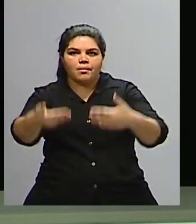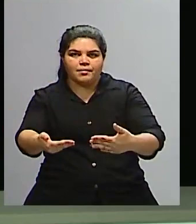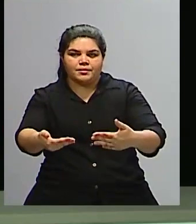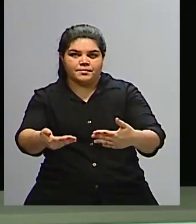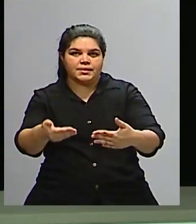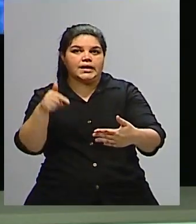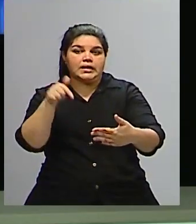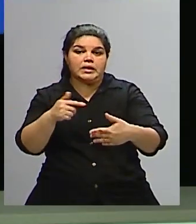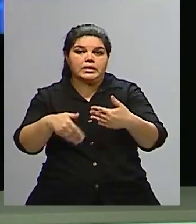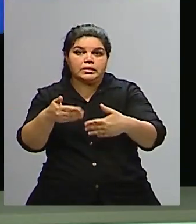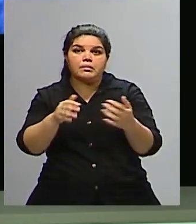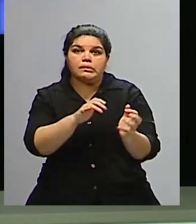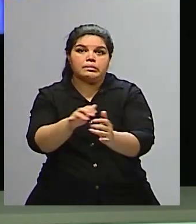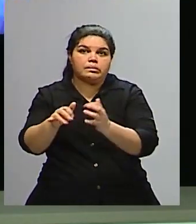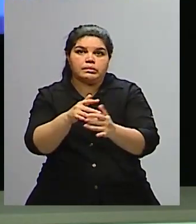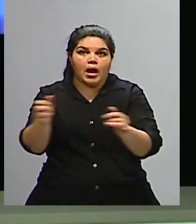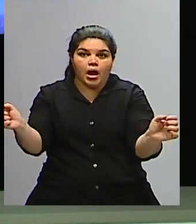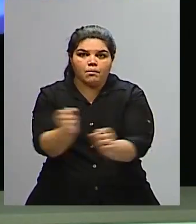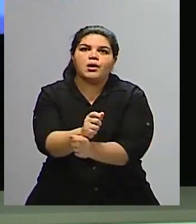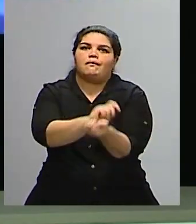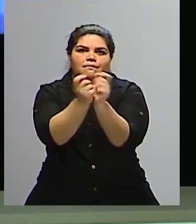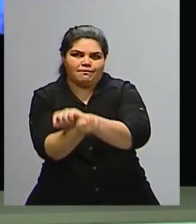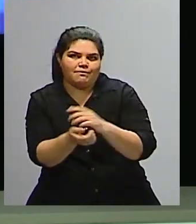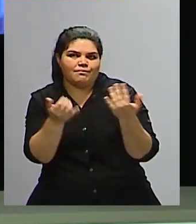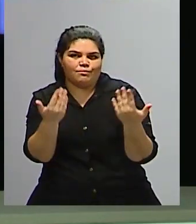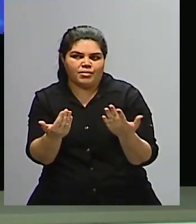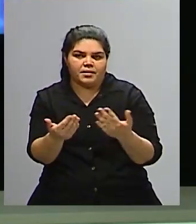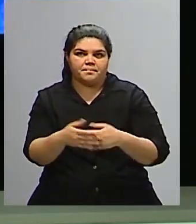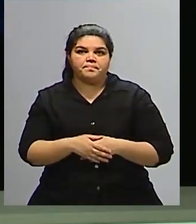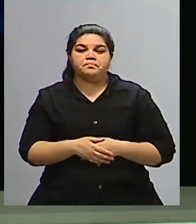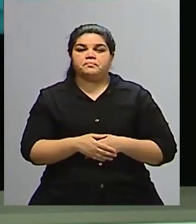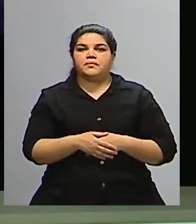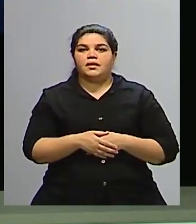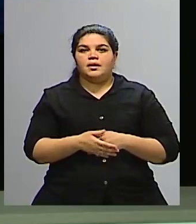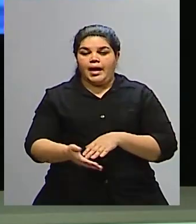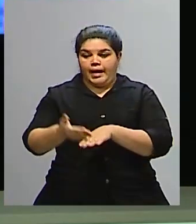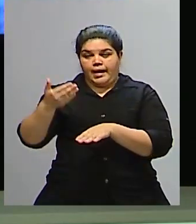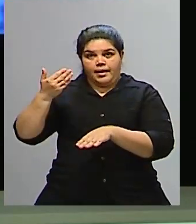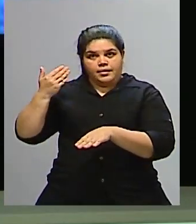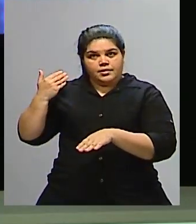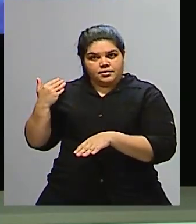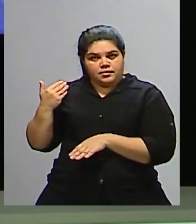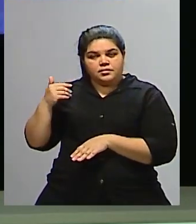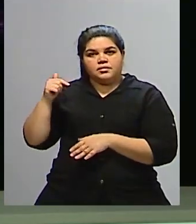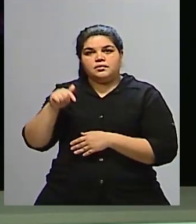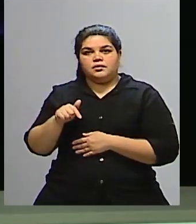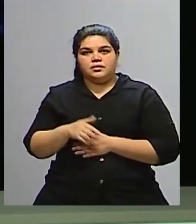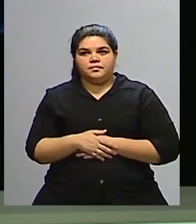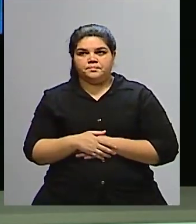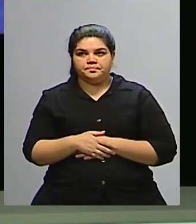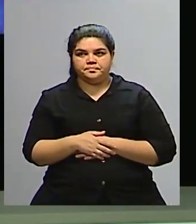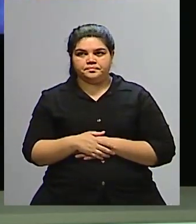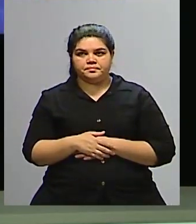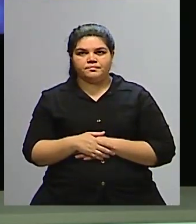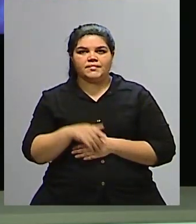hiperinflación, los presupuestos se aprobaban al cierre del ejercicio, o sea, era un posupuesto. Y eso no está bien, porque entonces